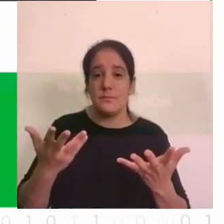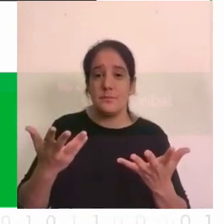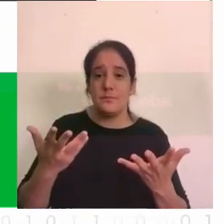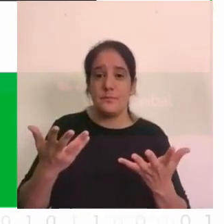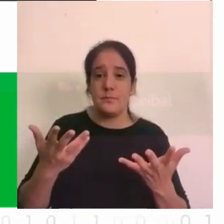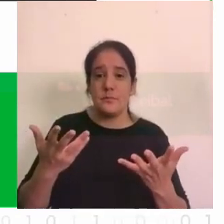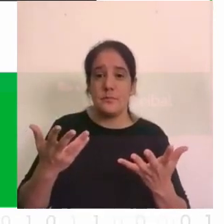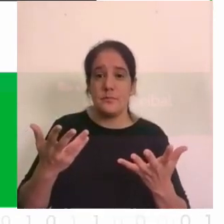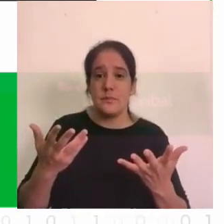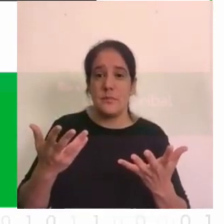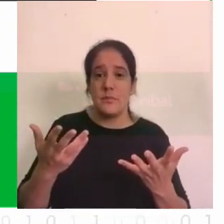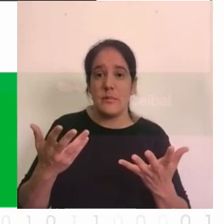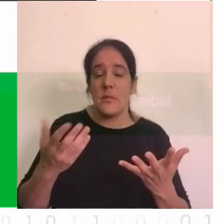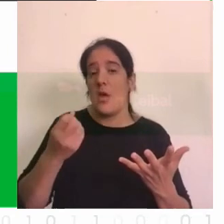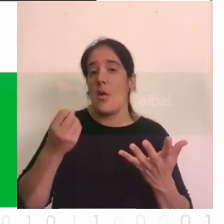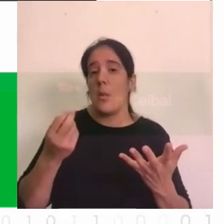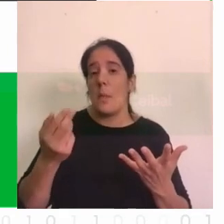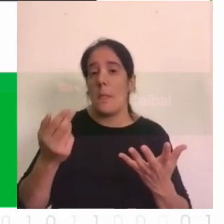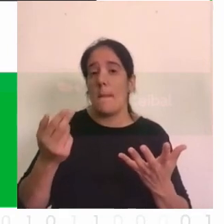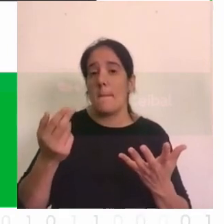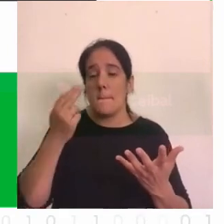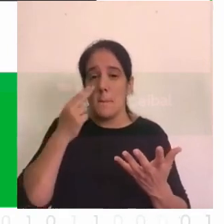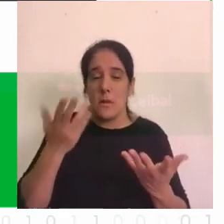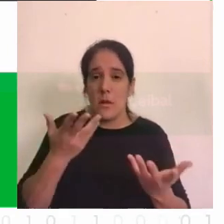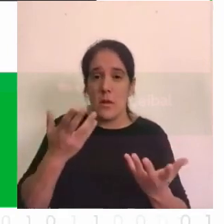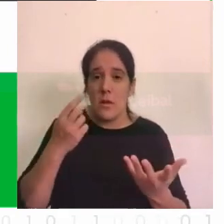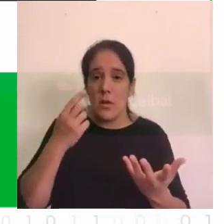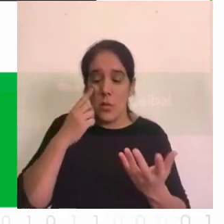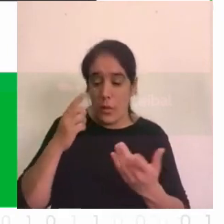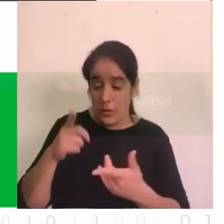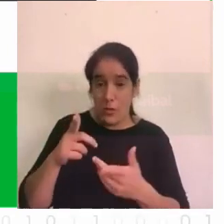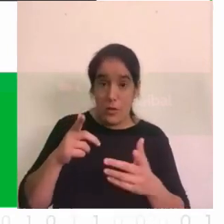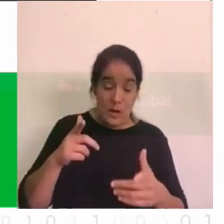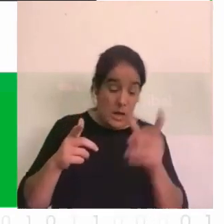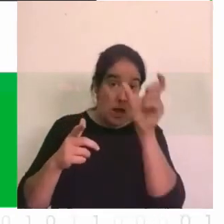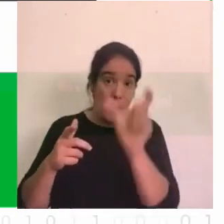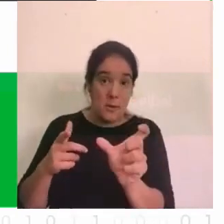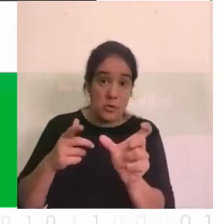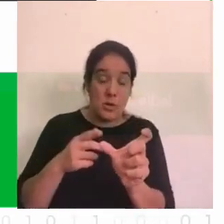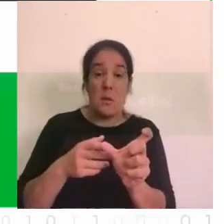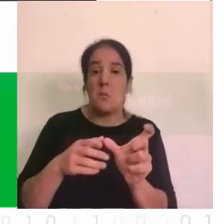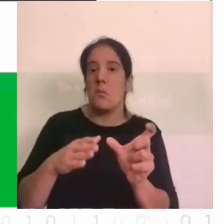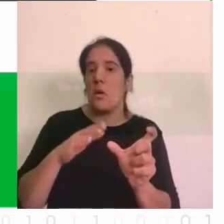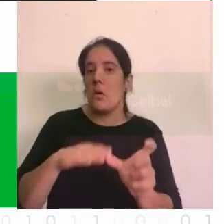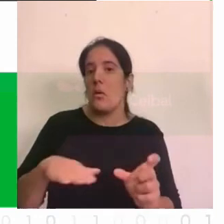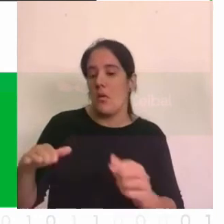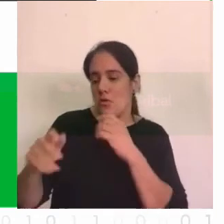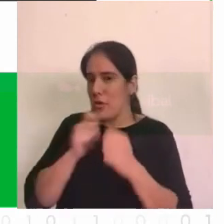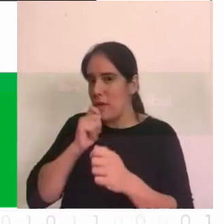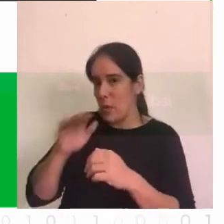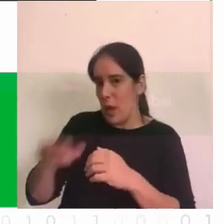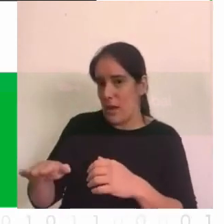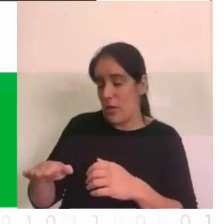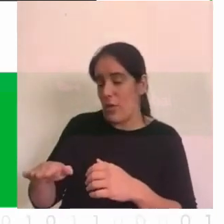cuando dejamos de seguir a esa persona a lo largo del tiempo, ¿no? O sea, por ejemplo, puedo entrevistar al niño en la ola 1, pero el